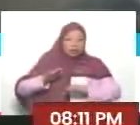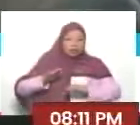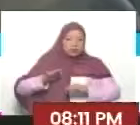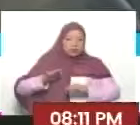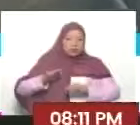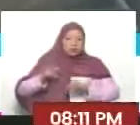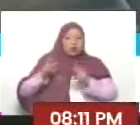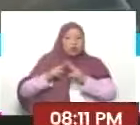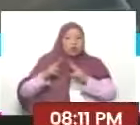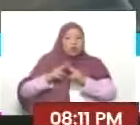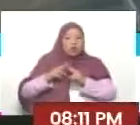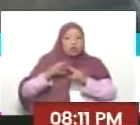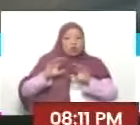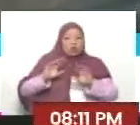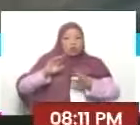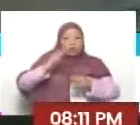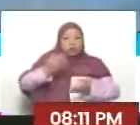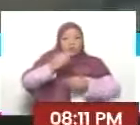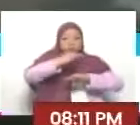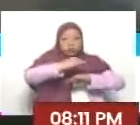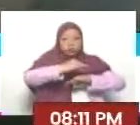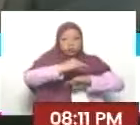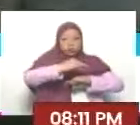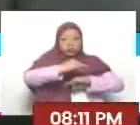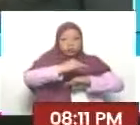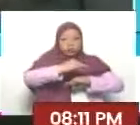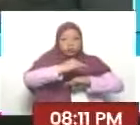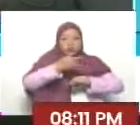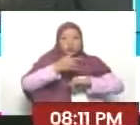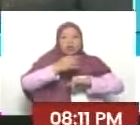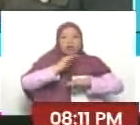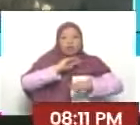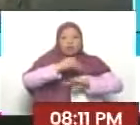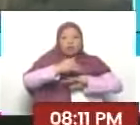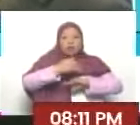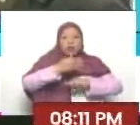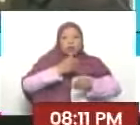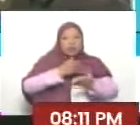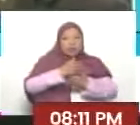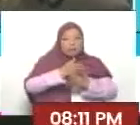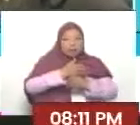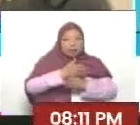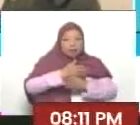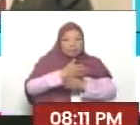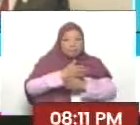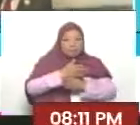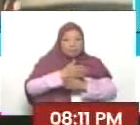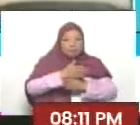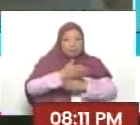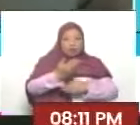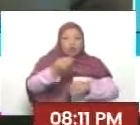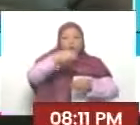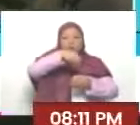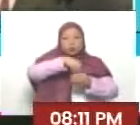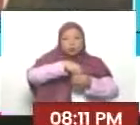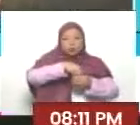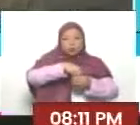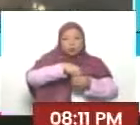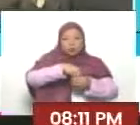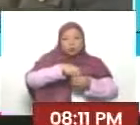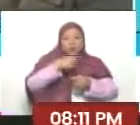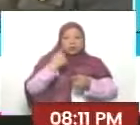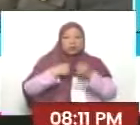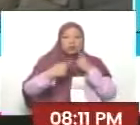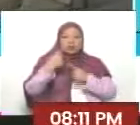¿Cómo se llama eso? Cofre, ¿no? Un baúl de madera. Y adentro